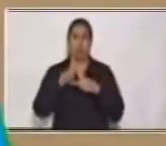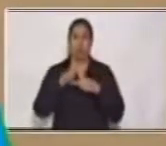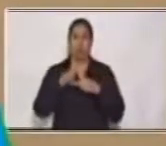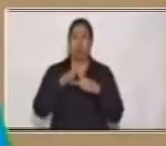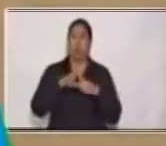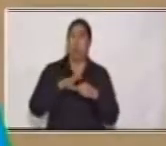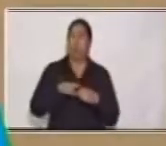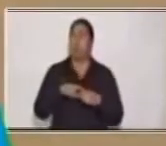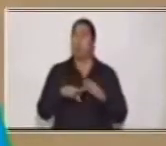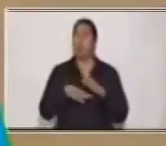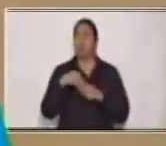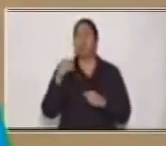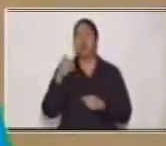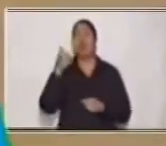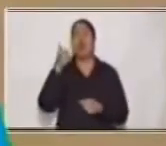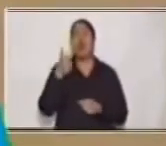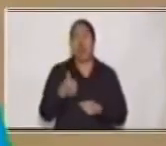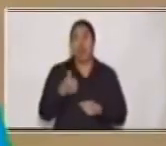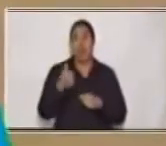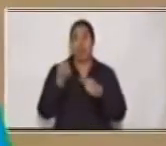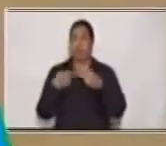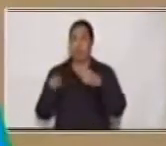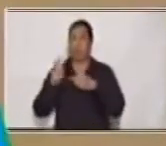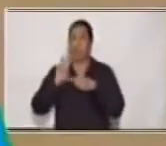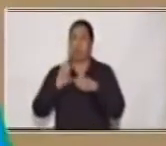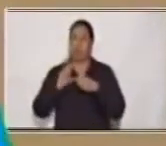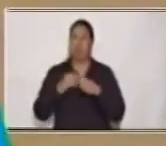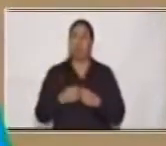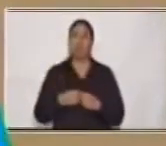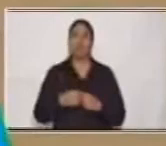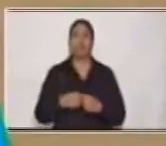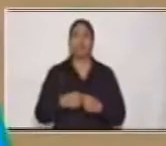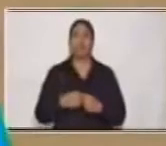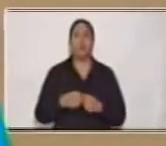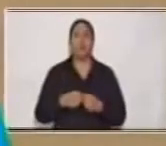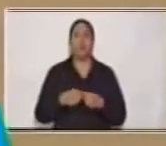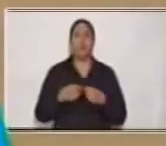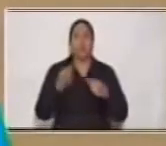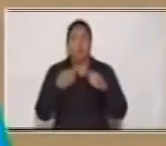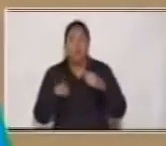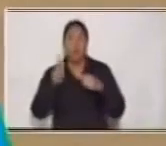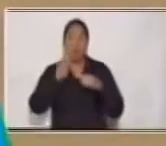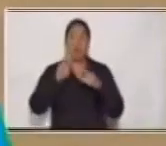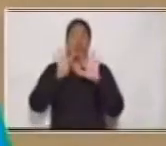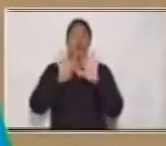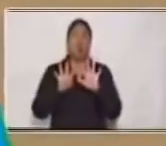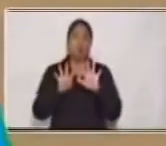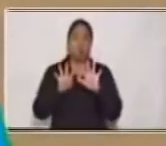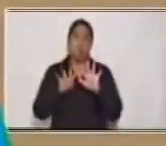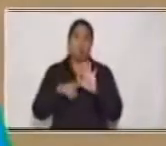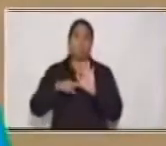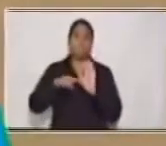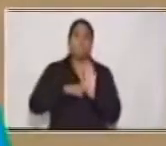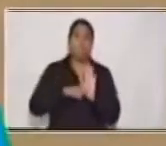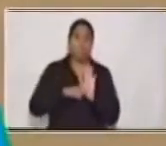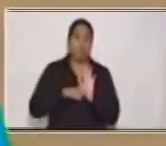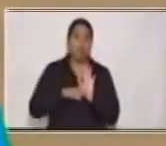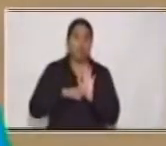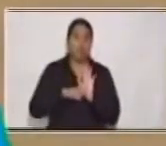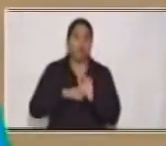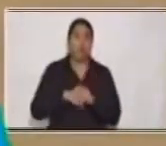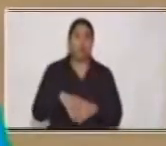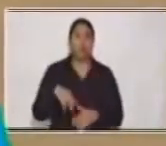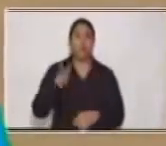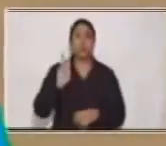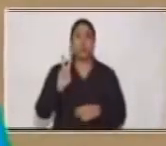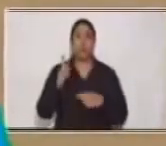A es 3, al cuadrado es 9, menos Y